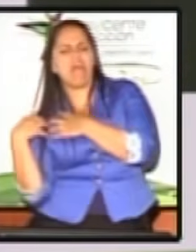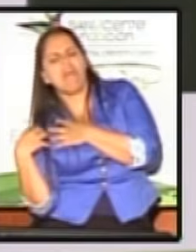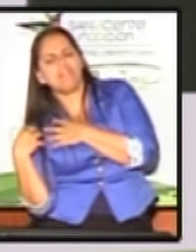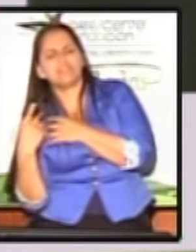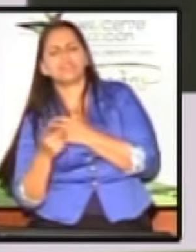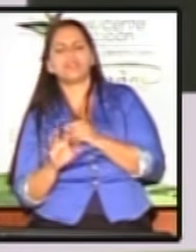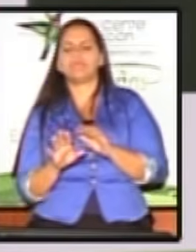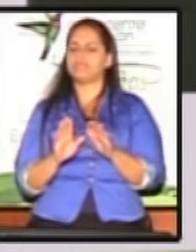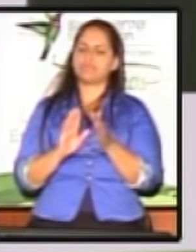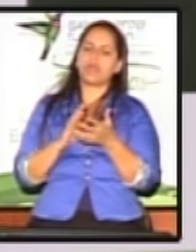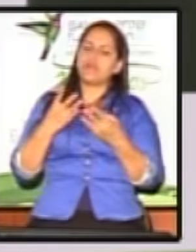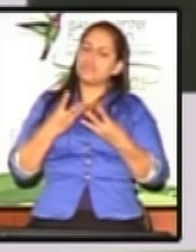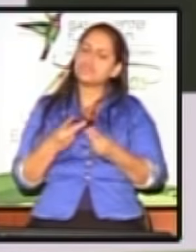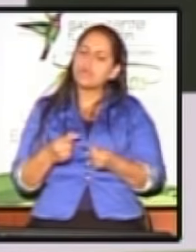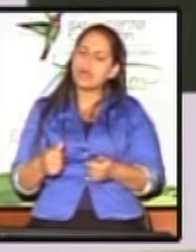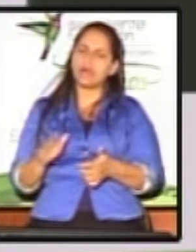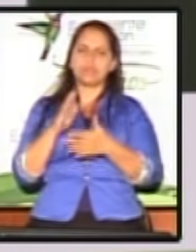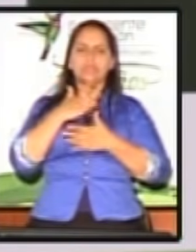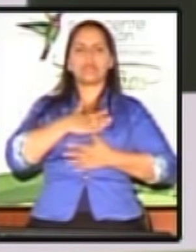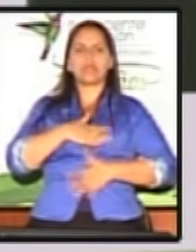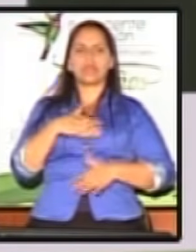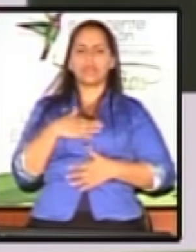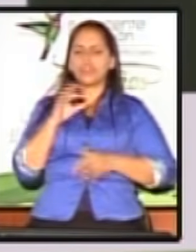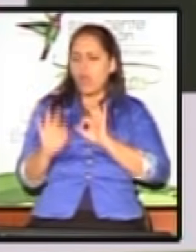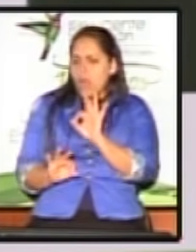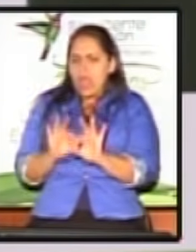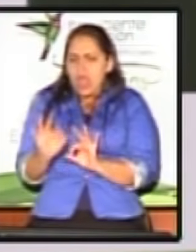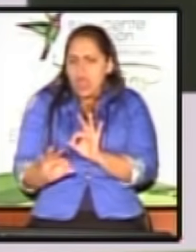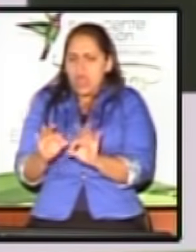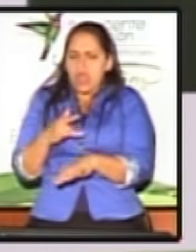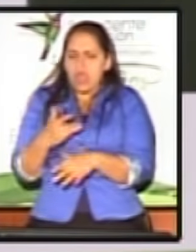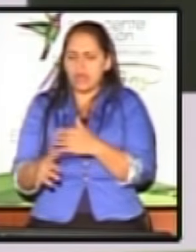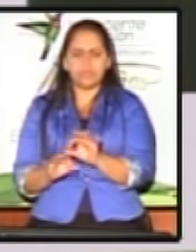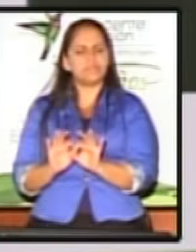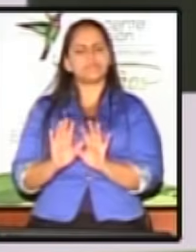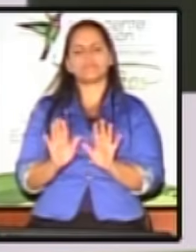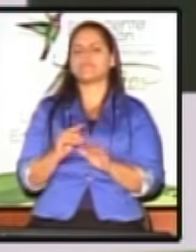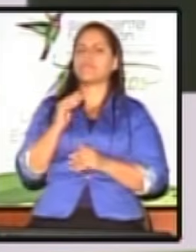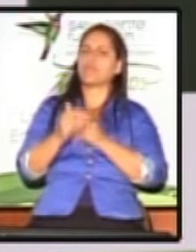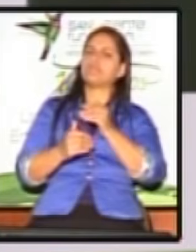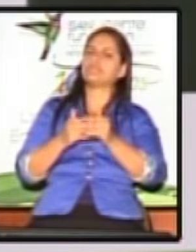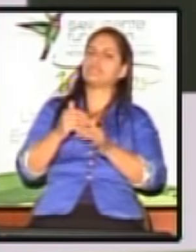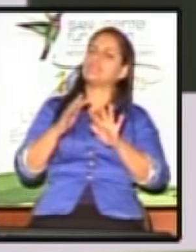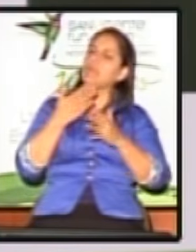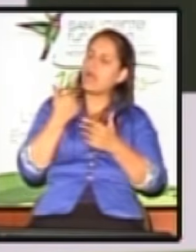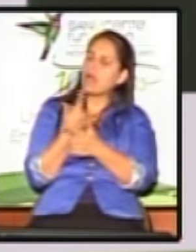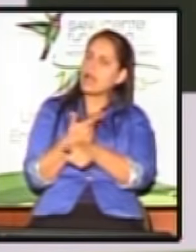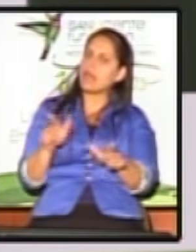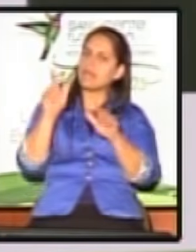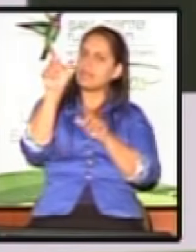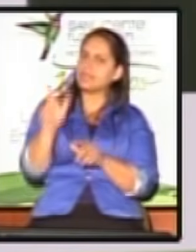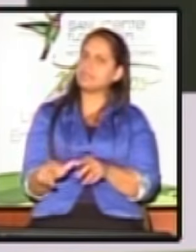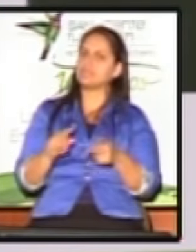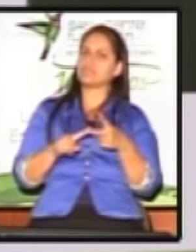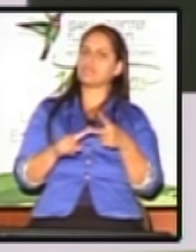llevar, que con el cuidado no los atiborremos ni los mortifiquemos, sino que los liberemos,